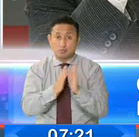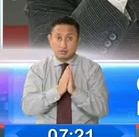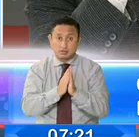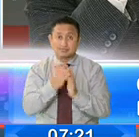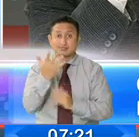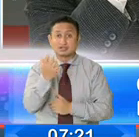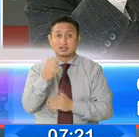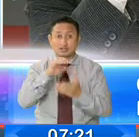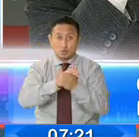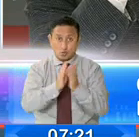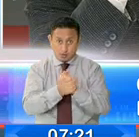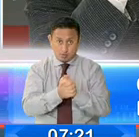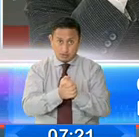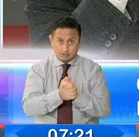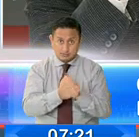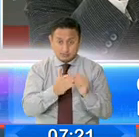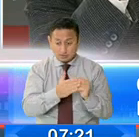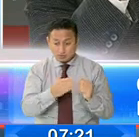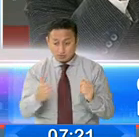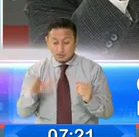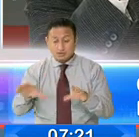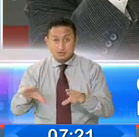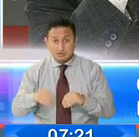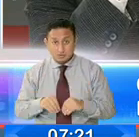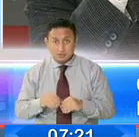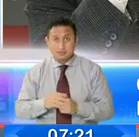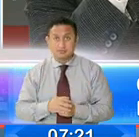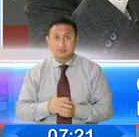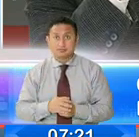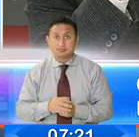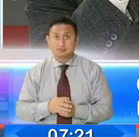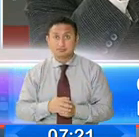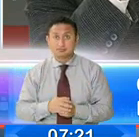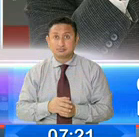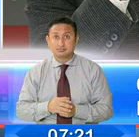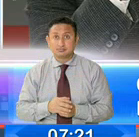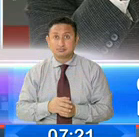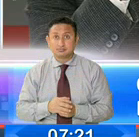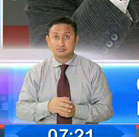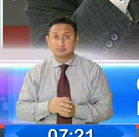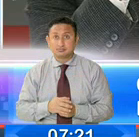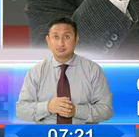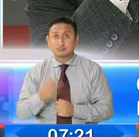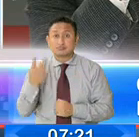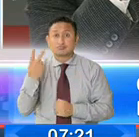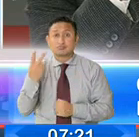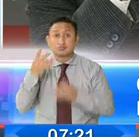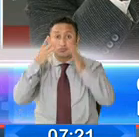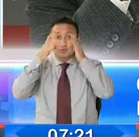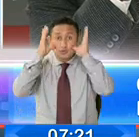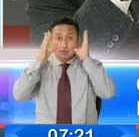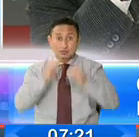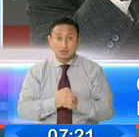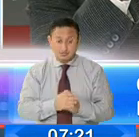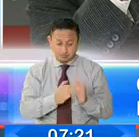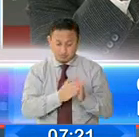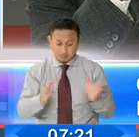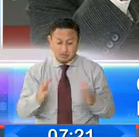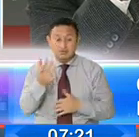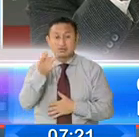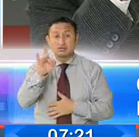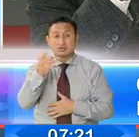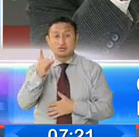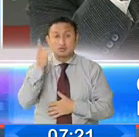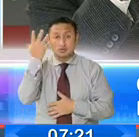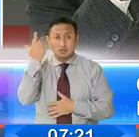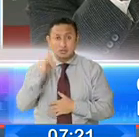15 de noviembre y es admitido el 2 de diciembre, es decir, se tomaron 18